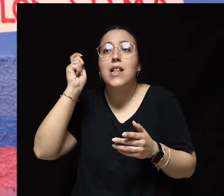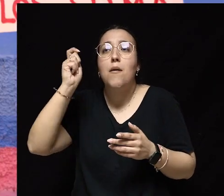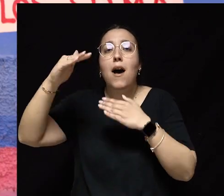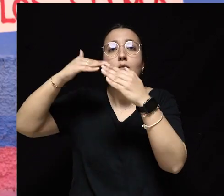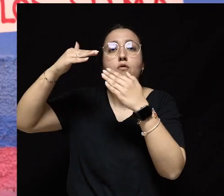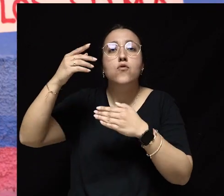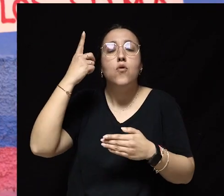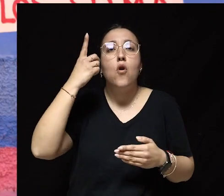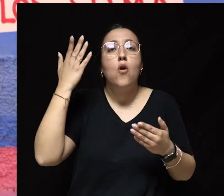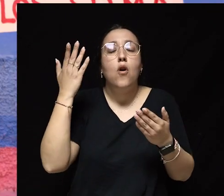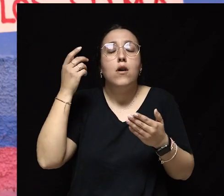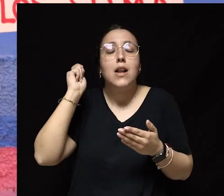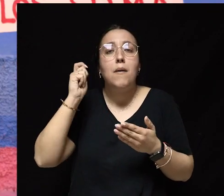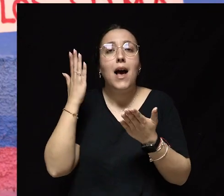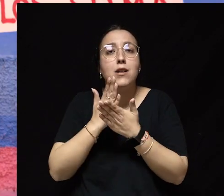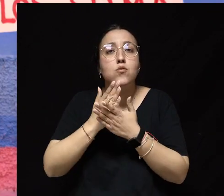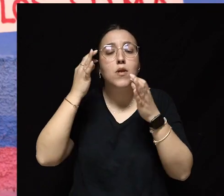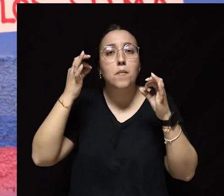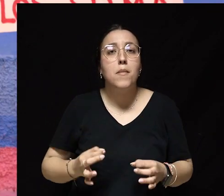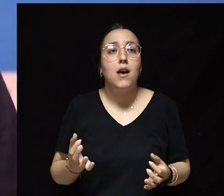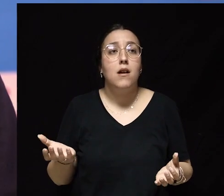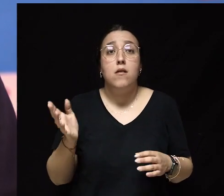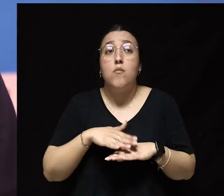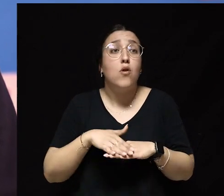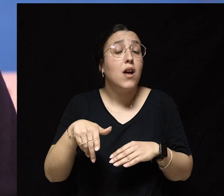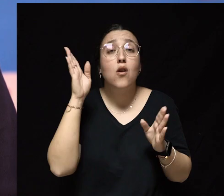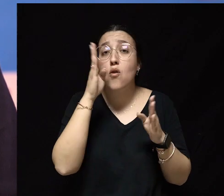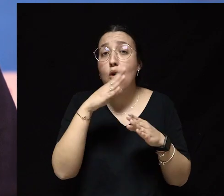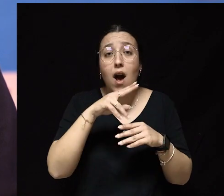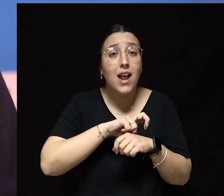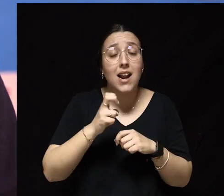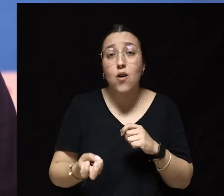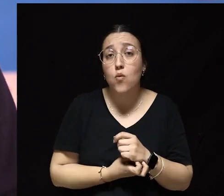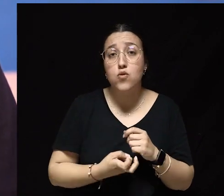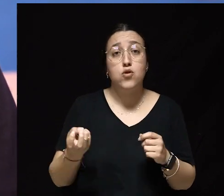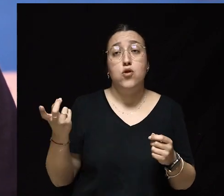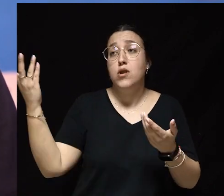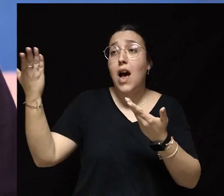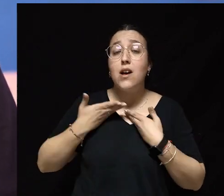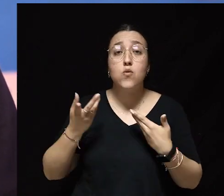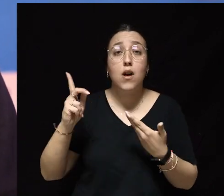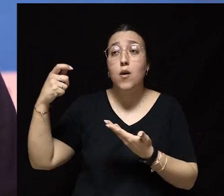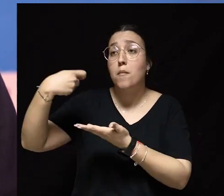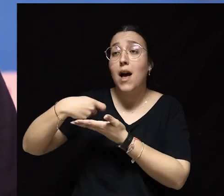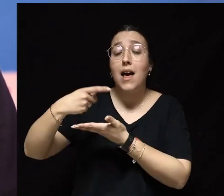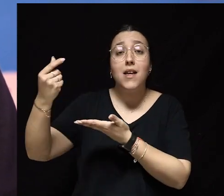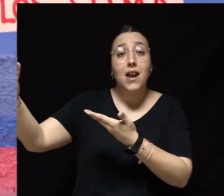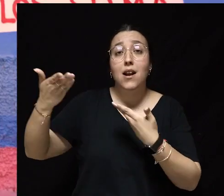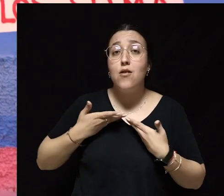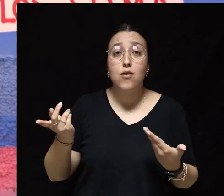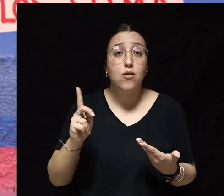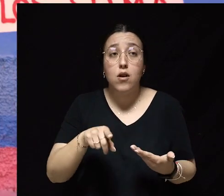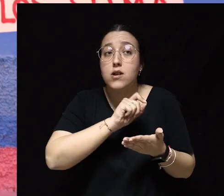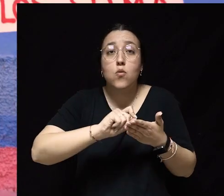no hay gitanos, ingenieros, arquitectos? Hay muy poquitos, se podrían contar con la mano, y es porque no tenemos los medios ni